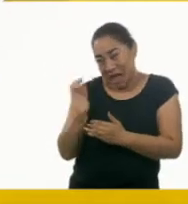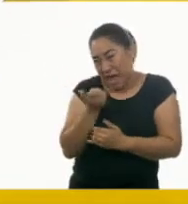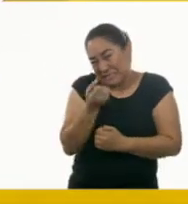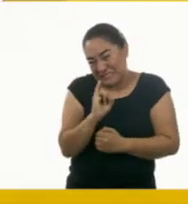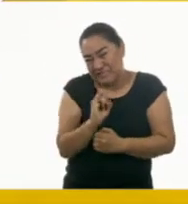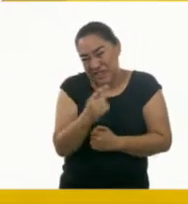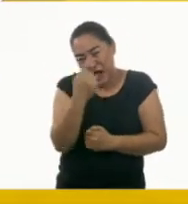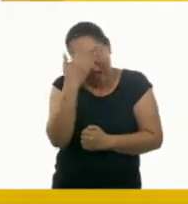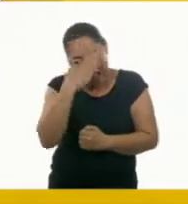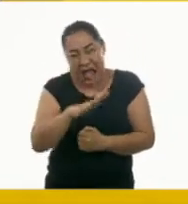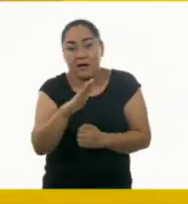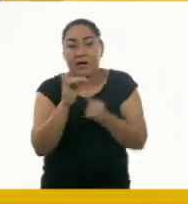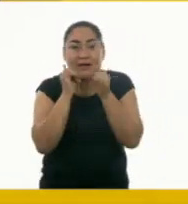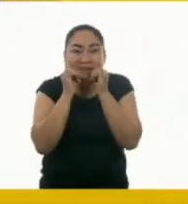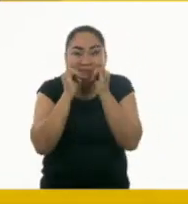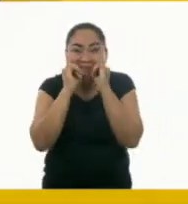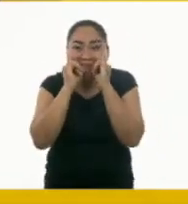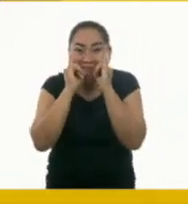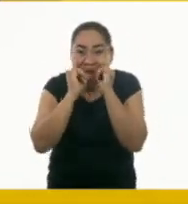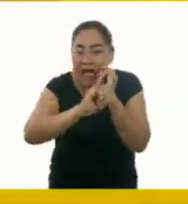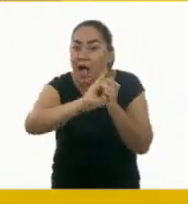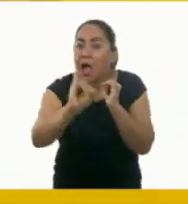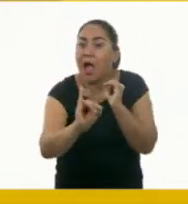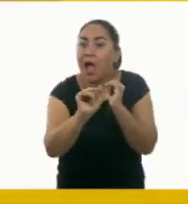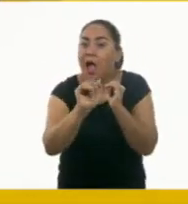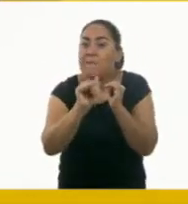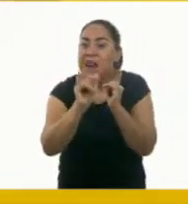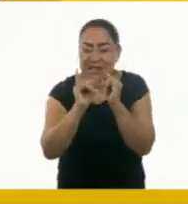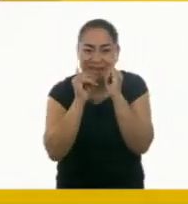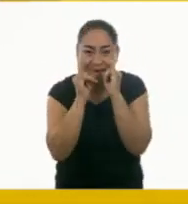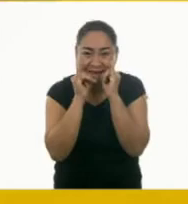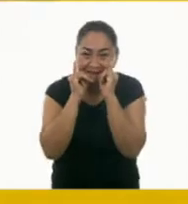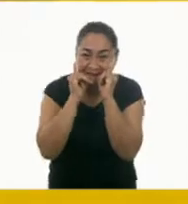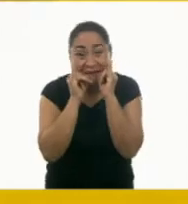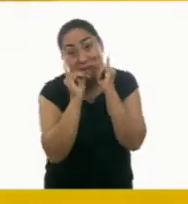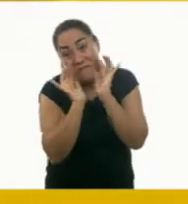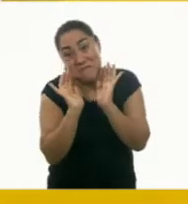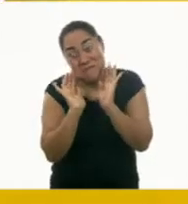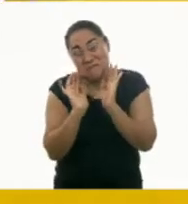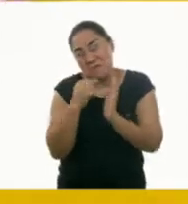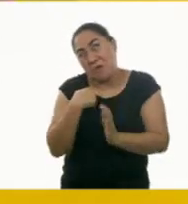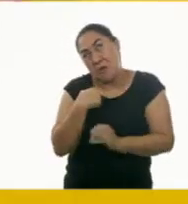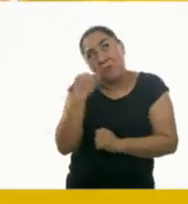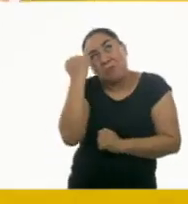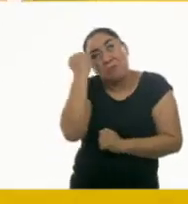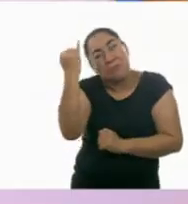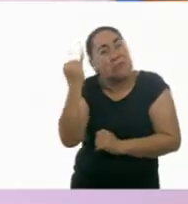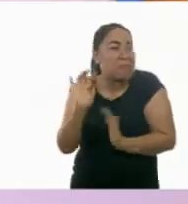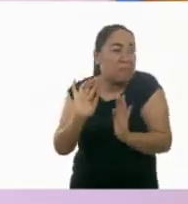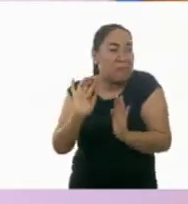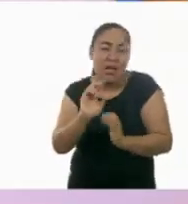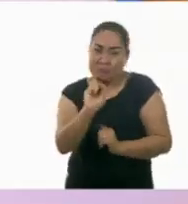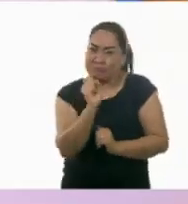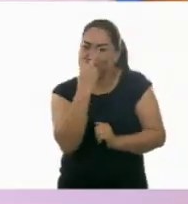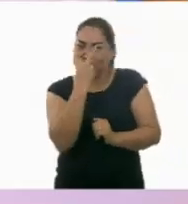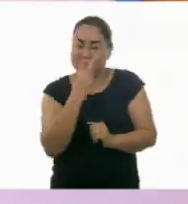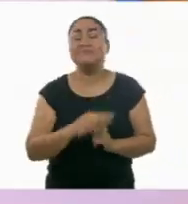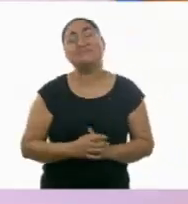Porque ven que los jabalíes tienen unos cuernos aquí. Sí. Y son colmillos. Así me lo imaginaba. Sí, enojado.